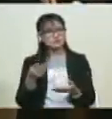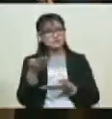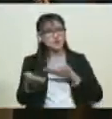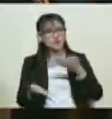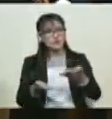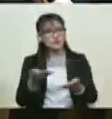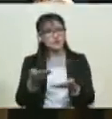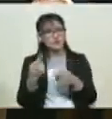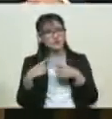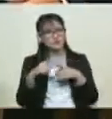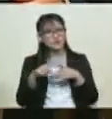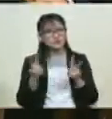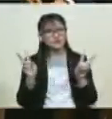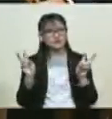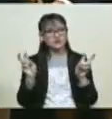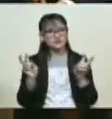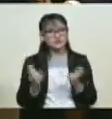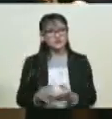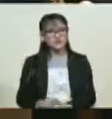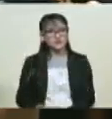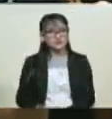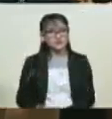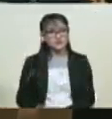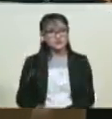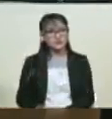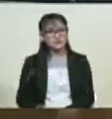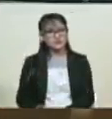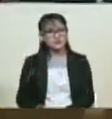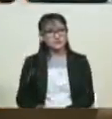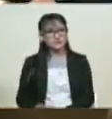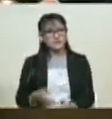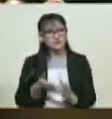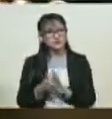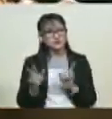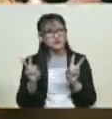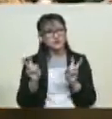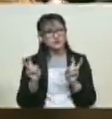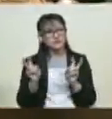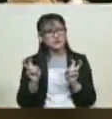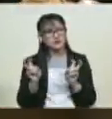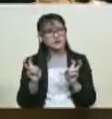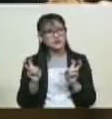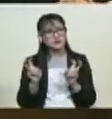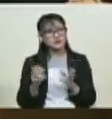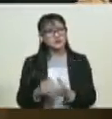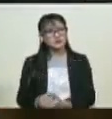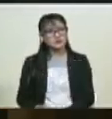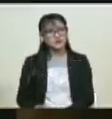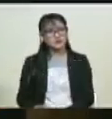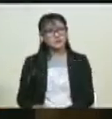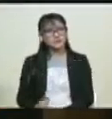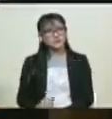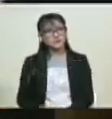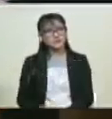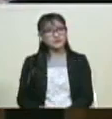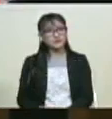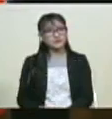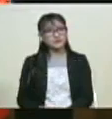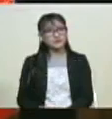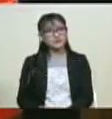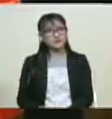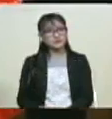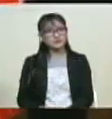en diversas áreas en este caso estamos hablando de lo que refiere al área de la comunicación e información